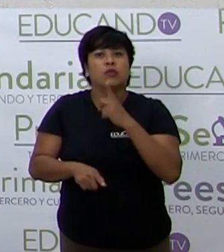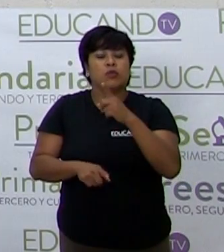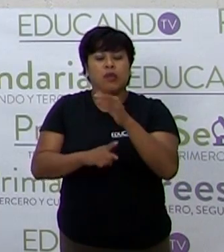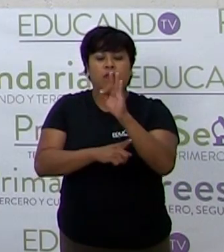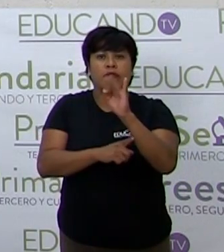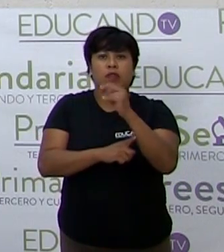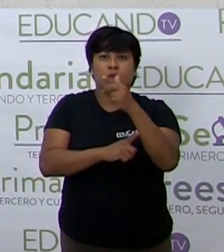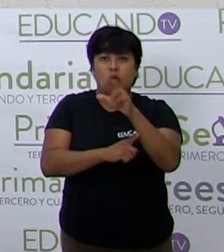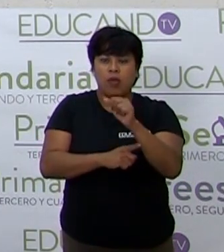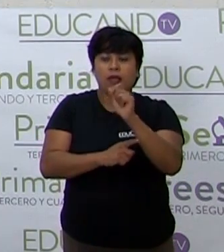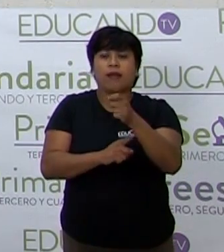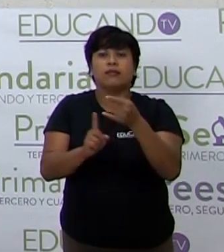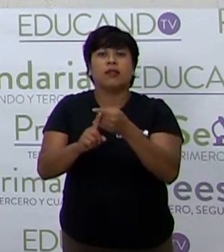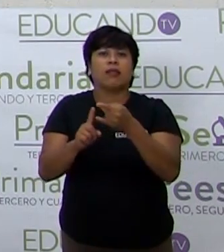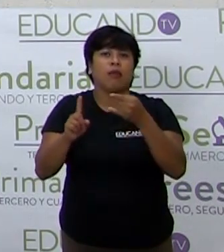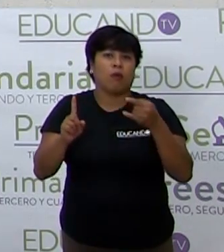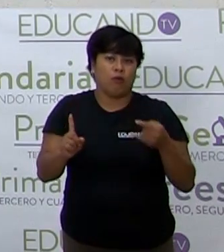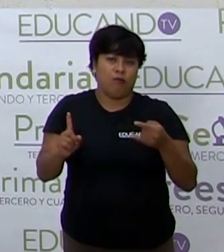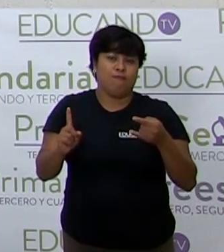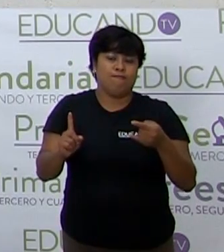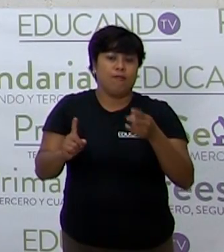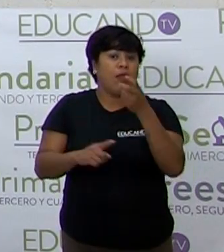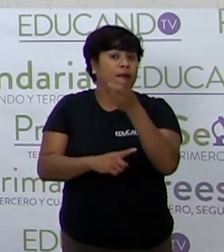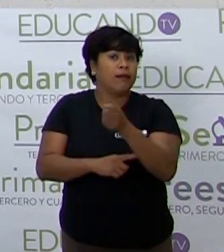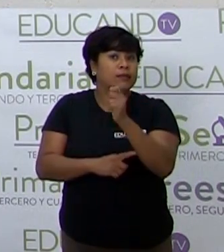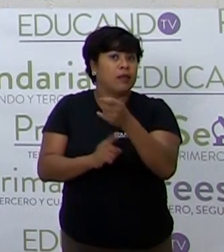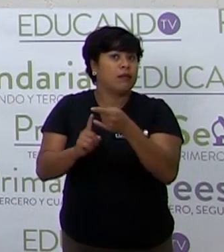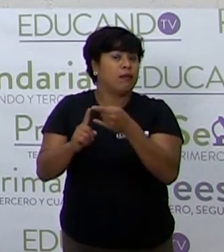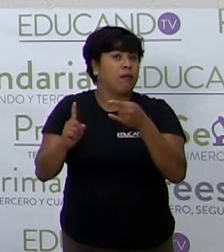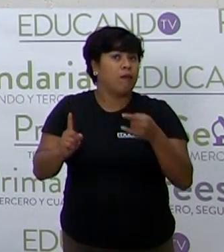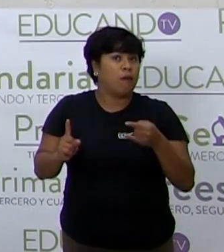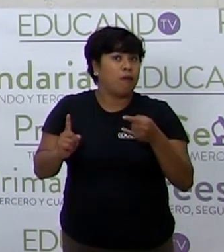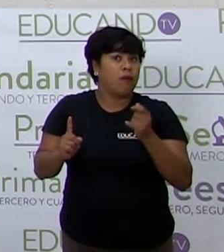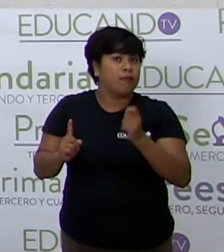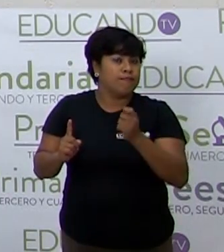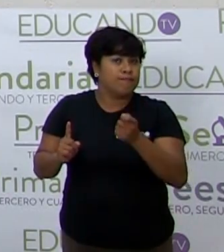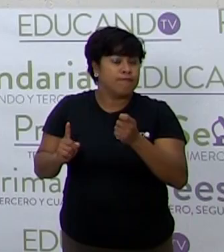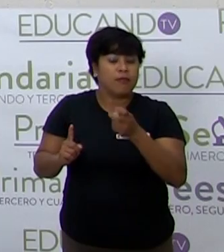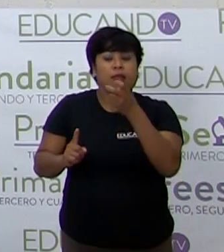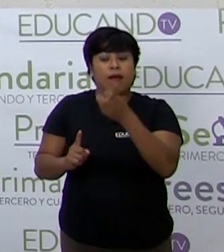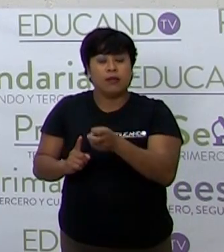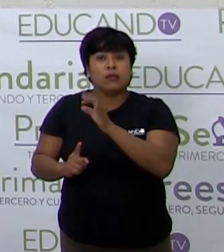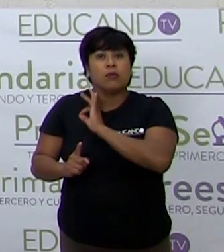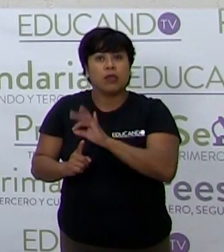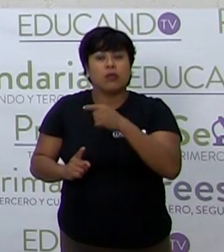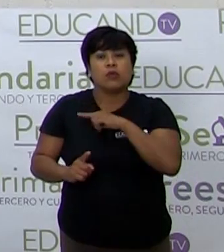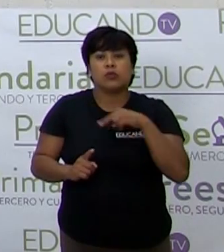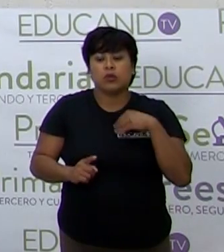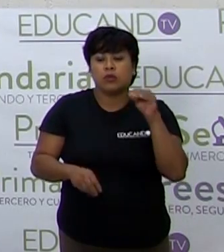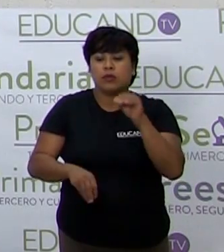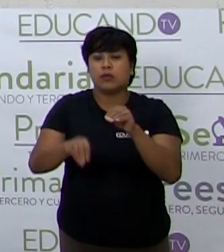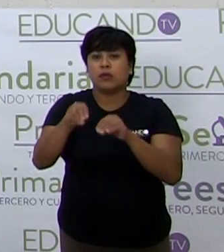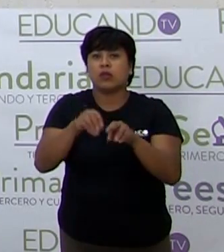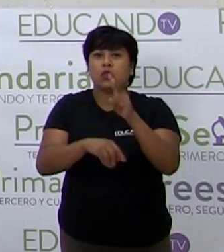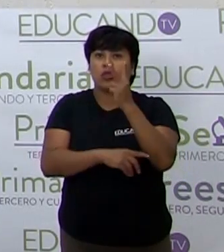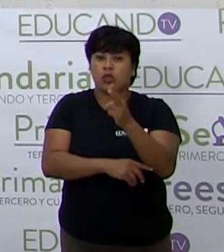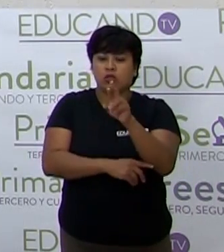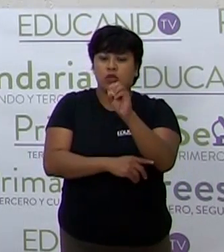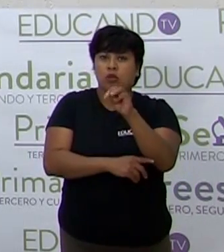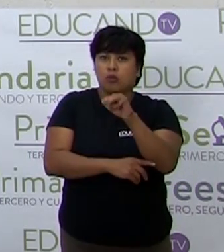que es el rectángulo. Y ese rectángulo, con ese rectángulo puedo formar dos